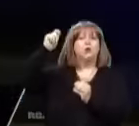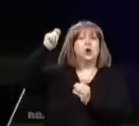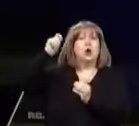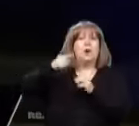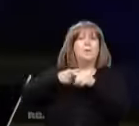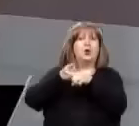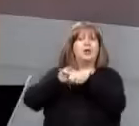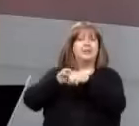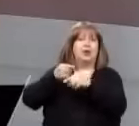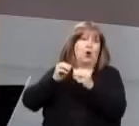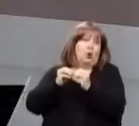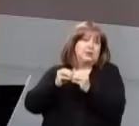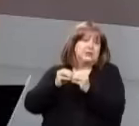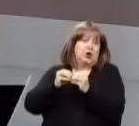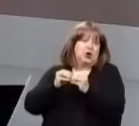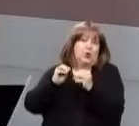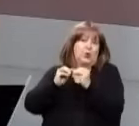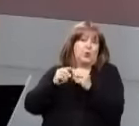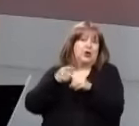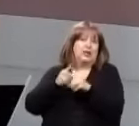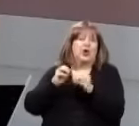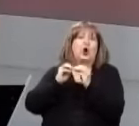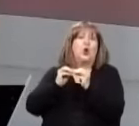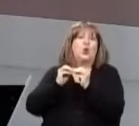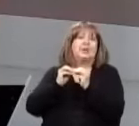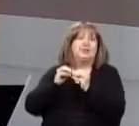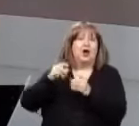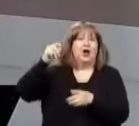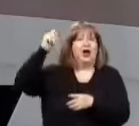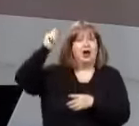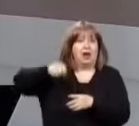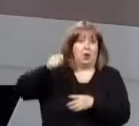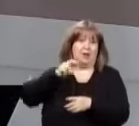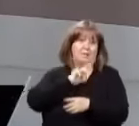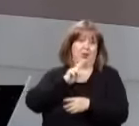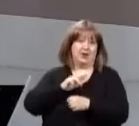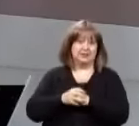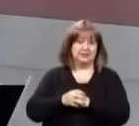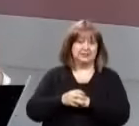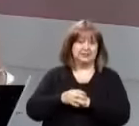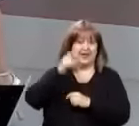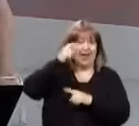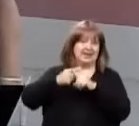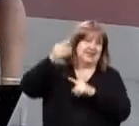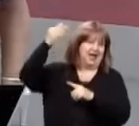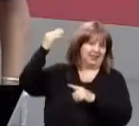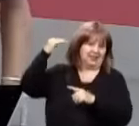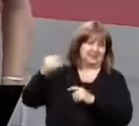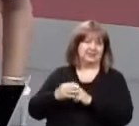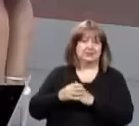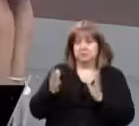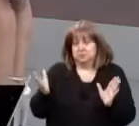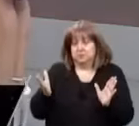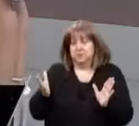las sesiones extraordinarias. ¿Tiene media sanción? No sé si tiene media sanción. O dictamen. Tiene dictamen. Tiene dictamen y está en el orden del día